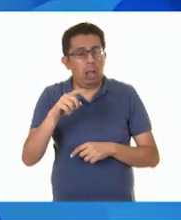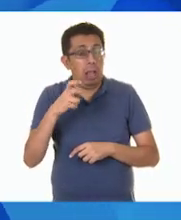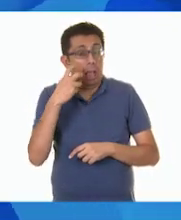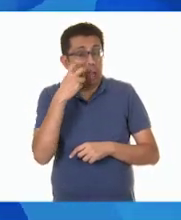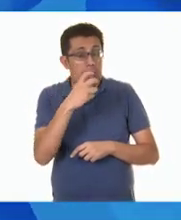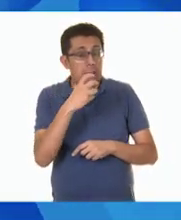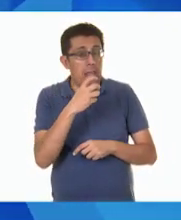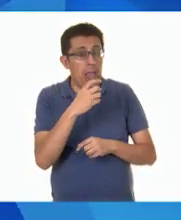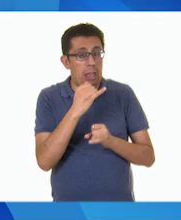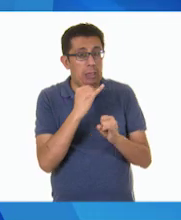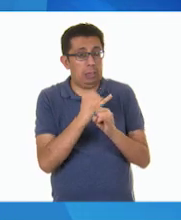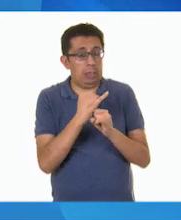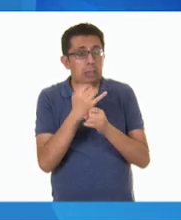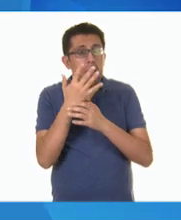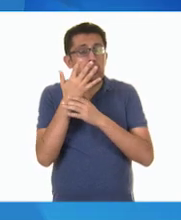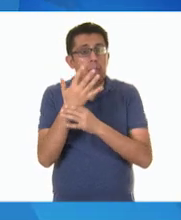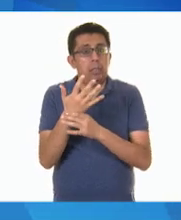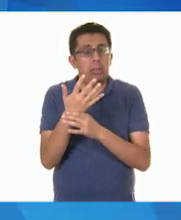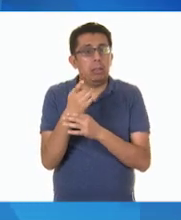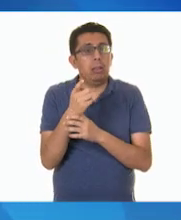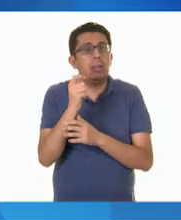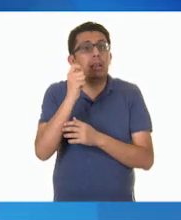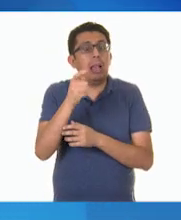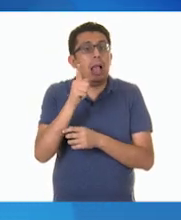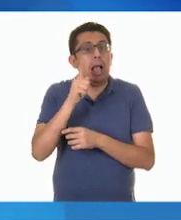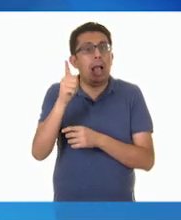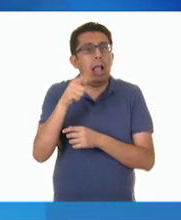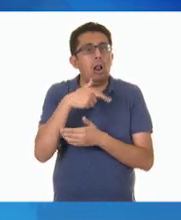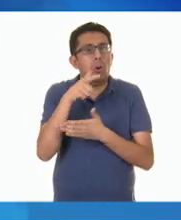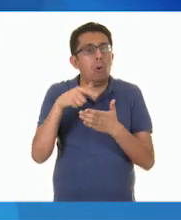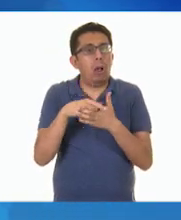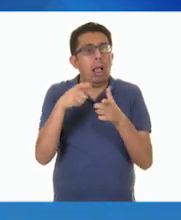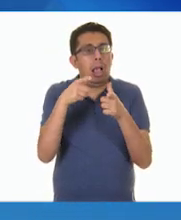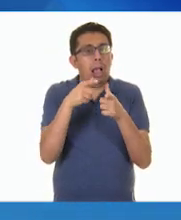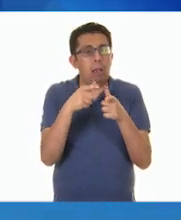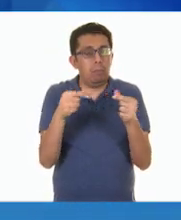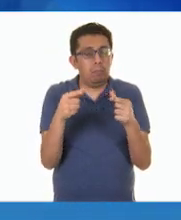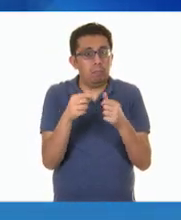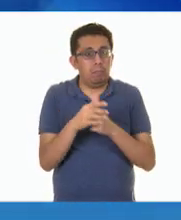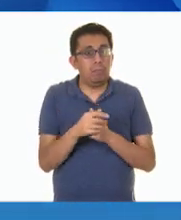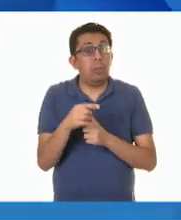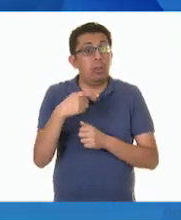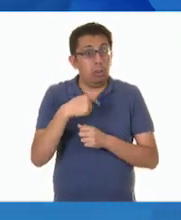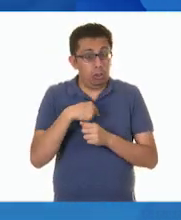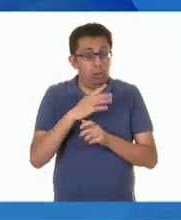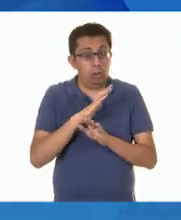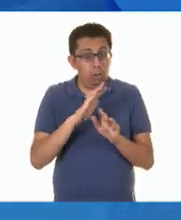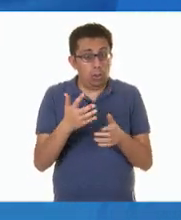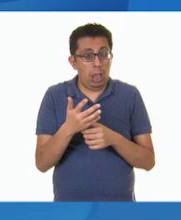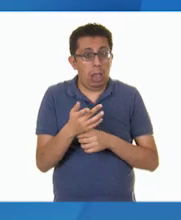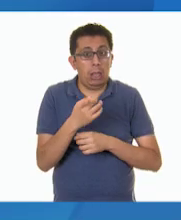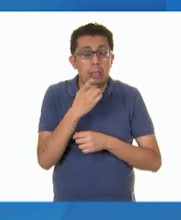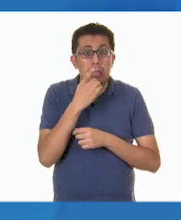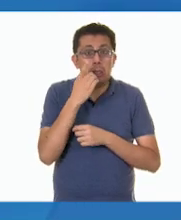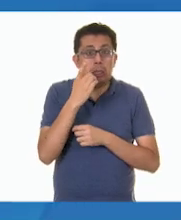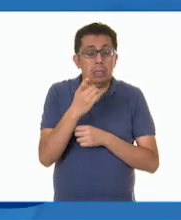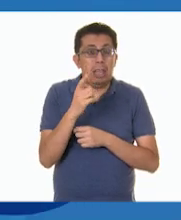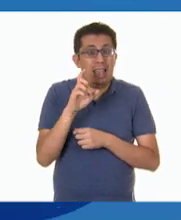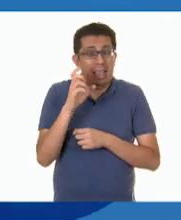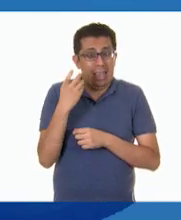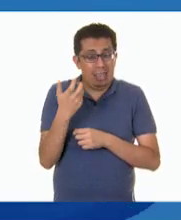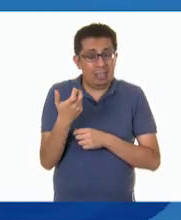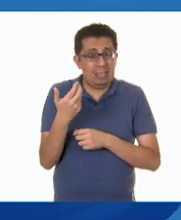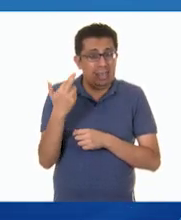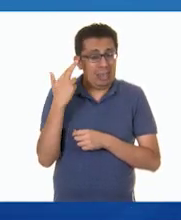radioaficionados es la NHK de Japón. Como ya les dije, los radios no son tan